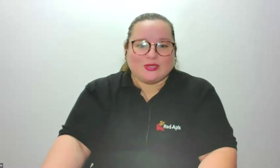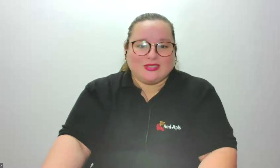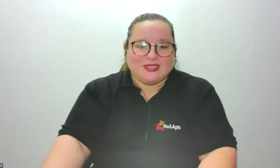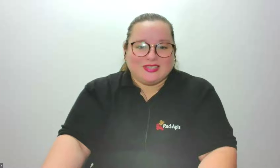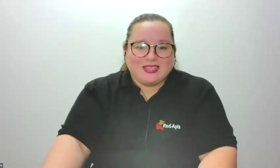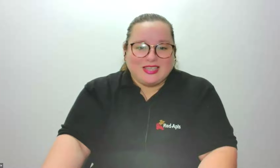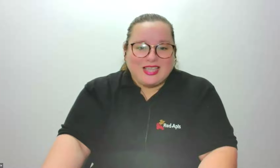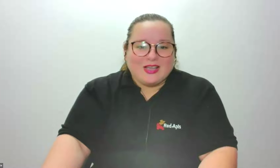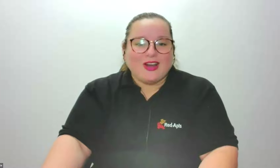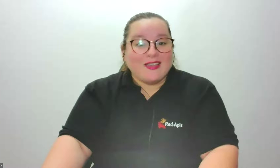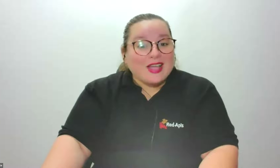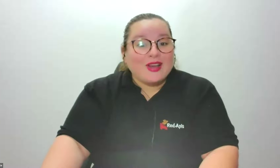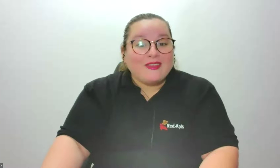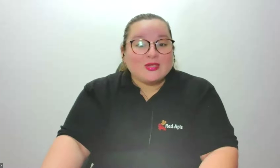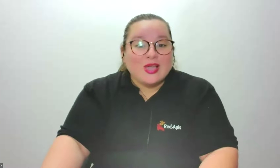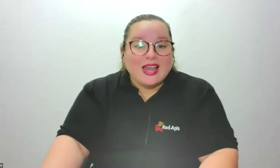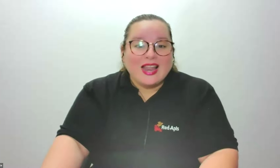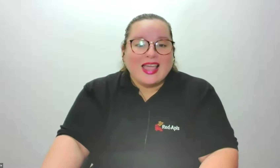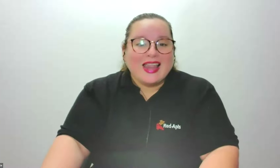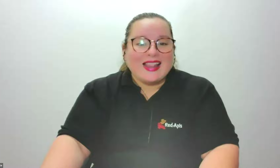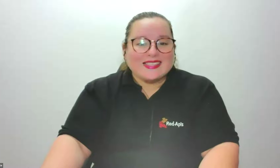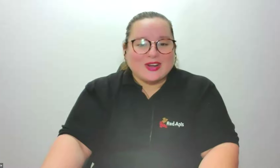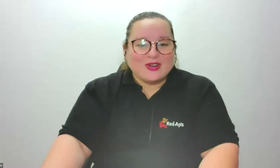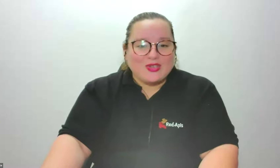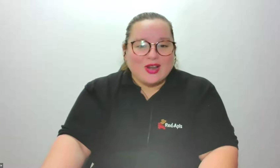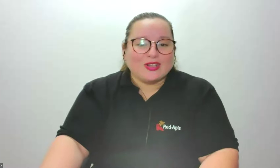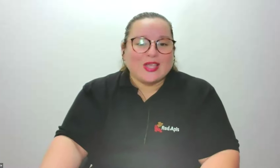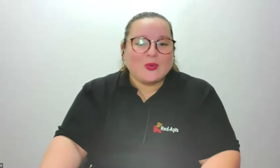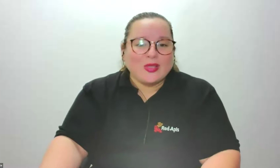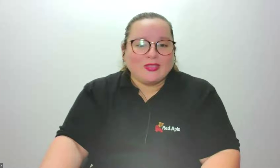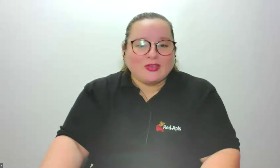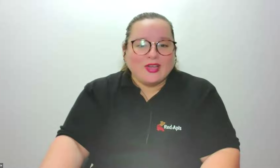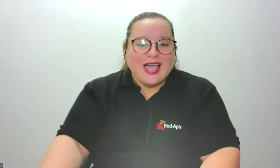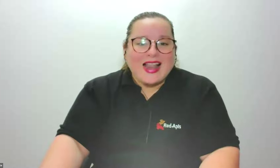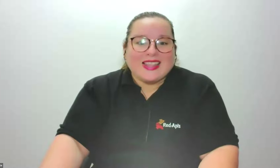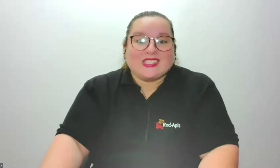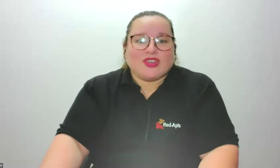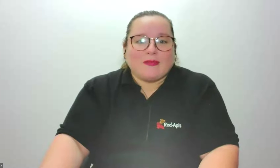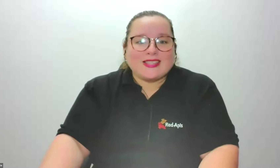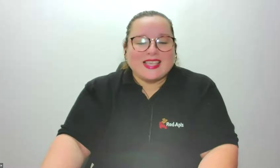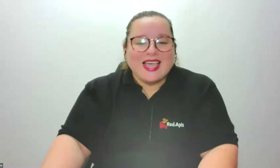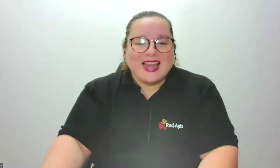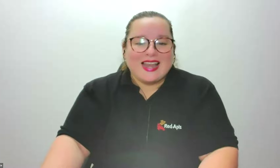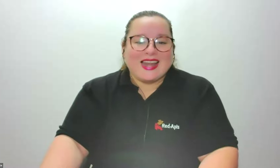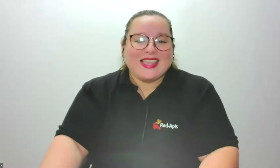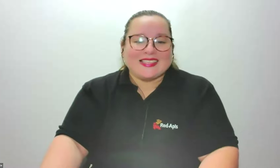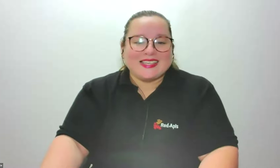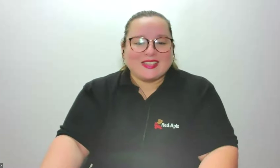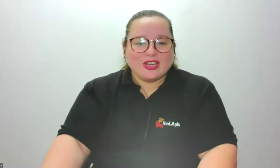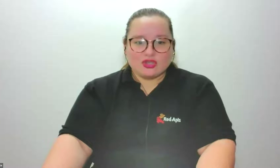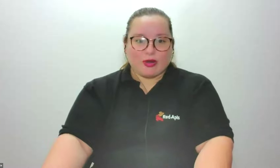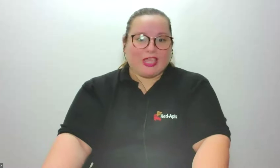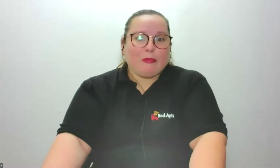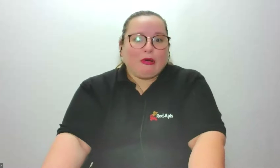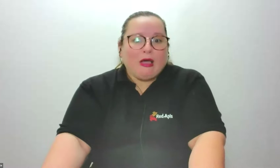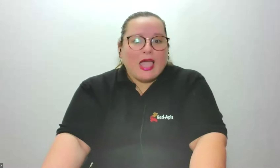mucho. Con la vernácula visual, el desarrollo, al contar un cuento, al transformarse, al enriquecerse